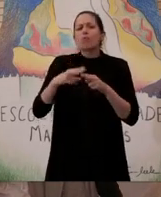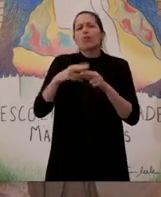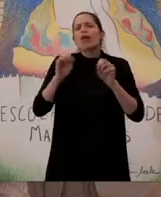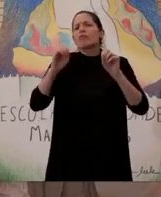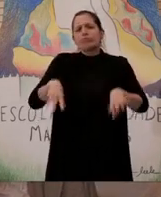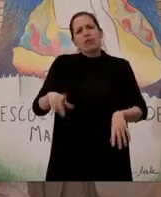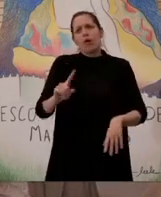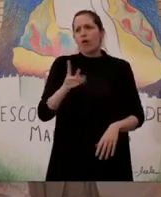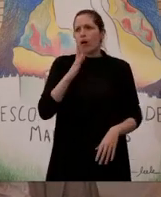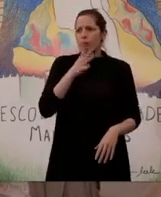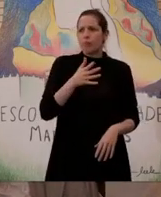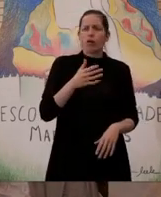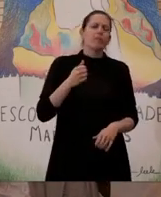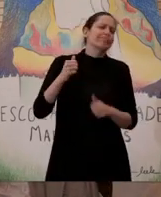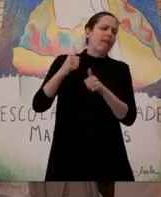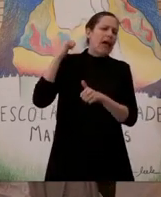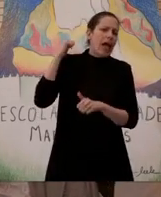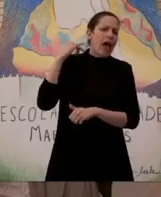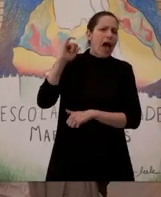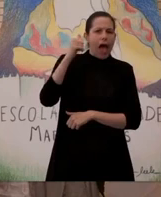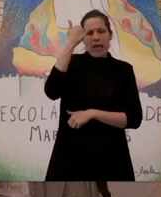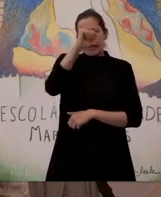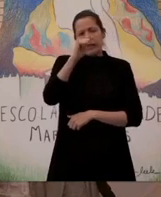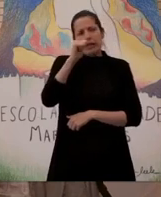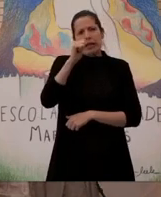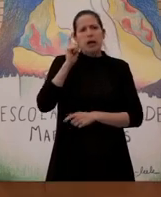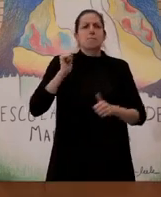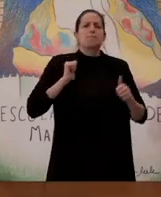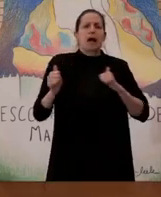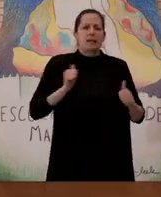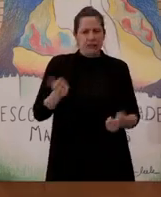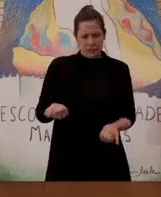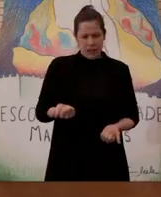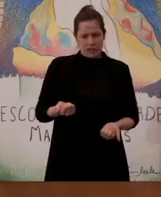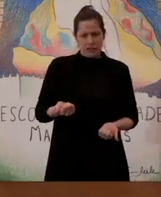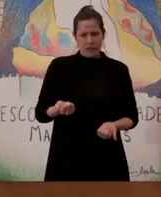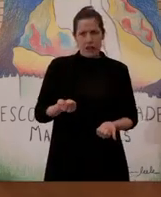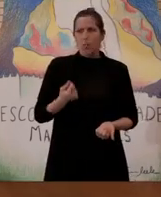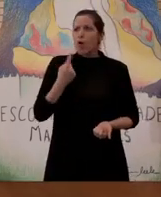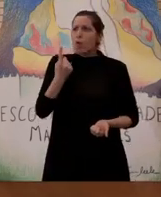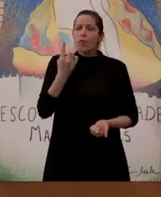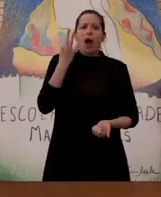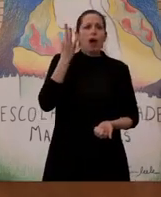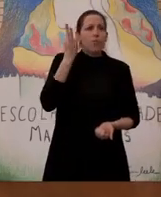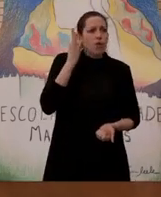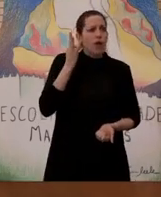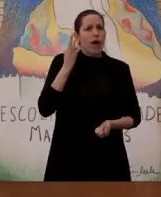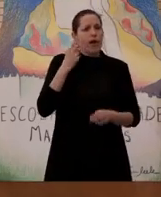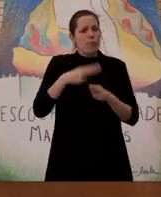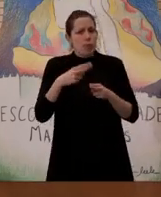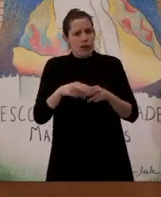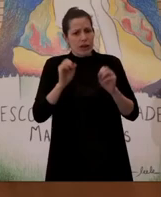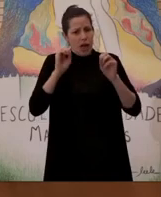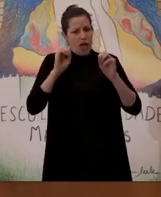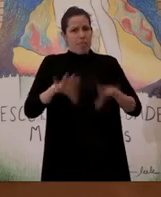que hay un hay machistas ahí detrás pum pum pum pum pero que cada vez comayor política o deisha os machista se ponen todos